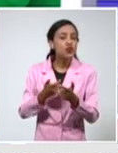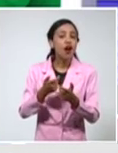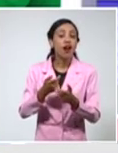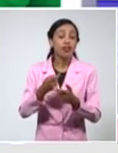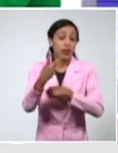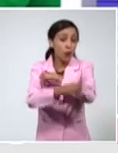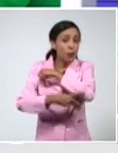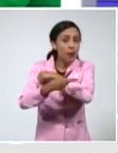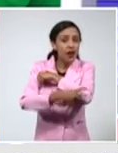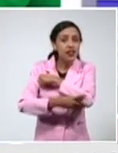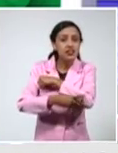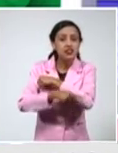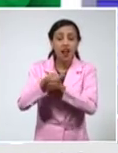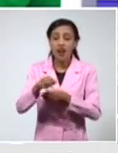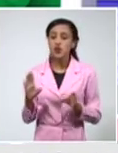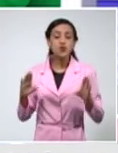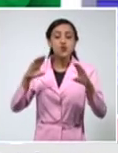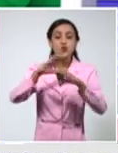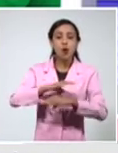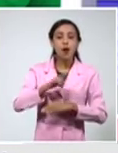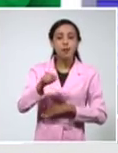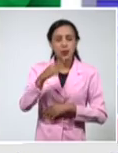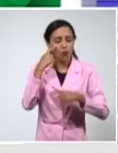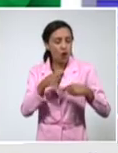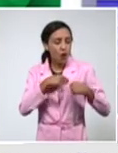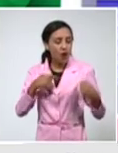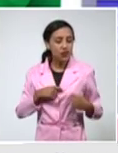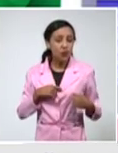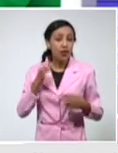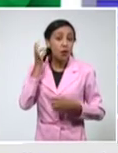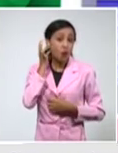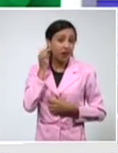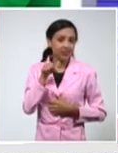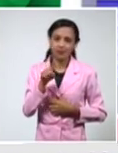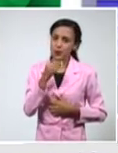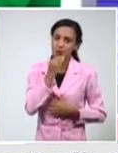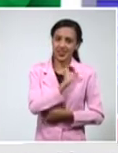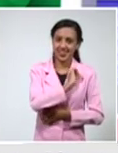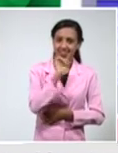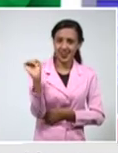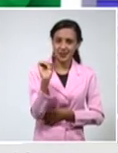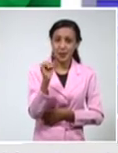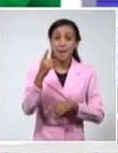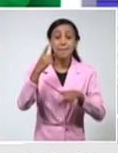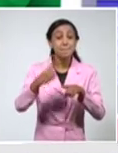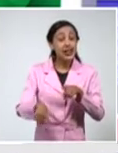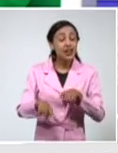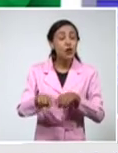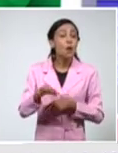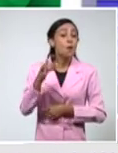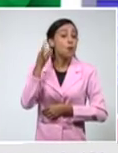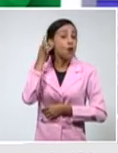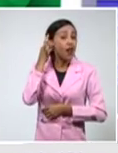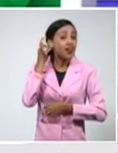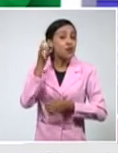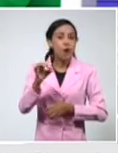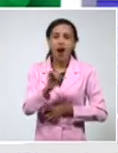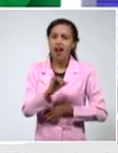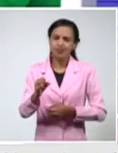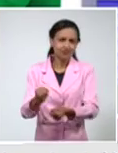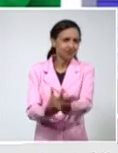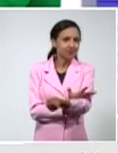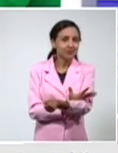cuando en ellas no se alista el corazón de la mujer. Pero cuando la mujer se estremece y ayuda, cuando la